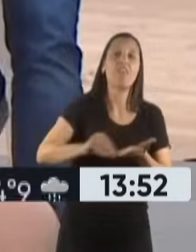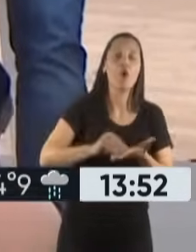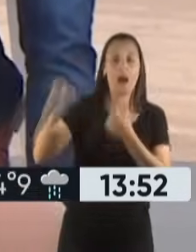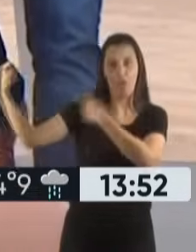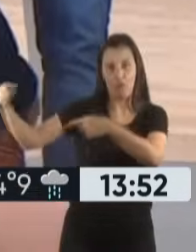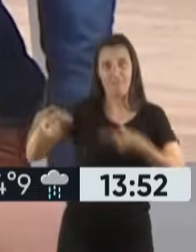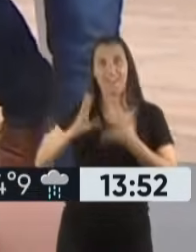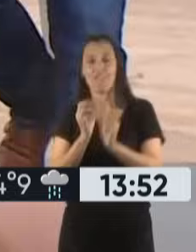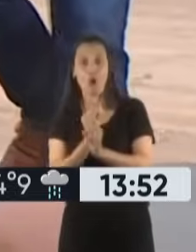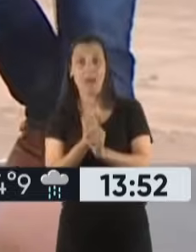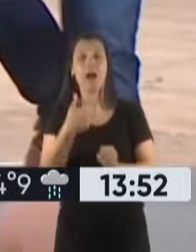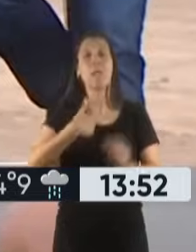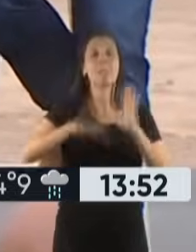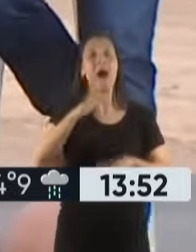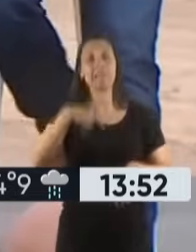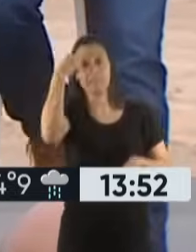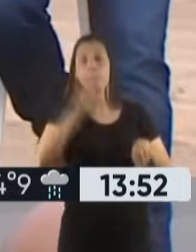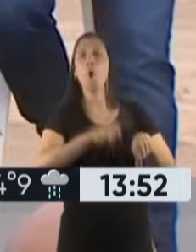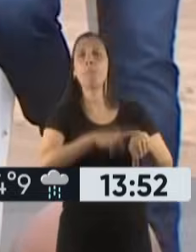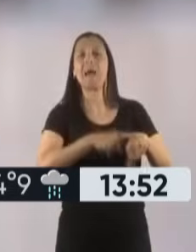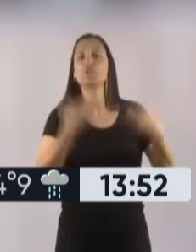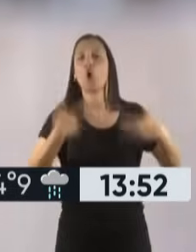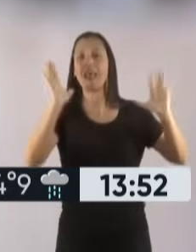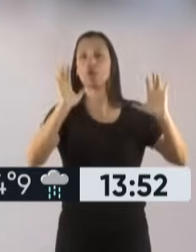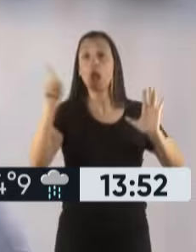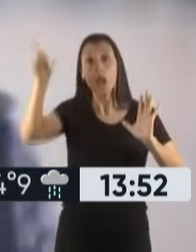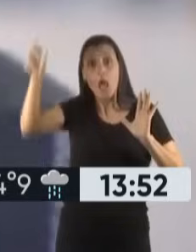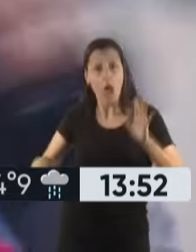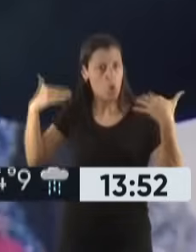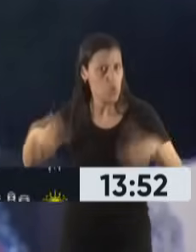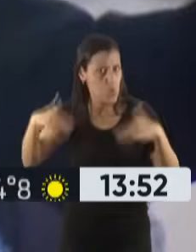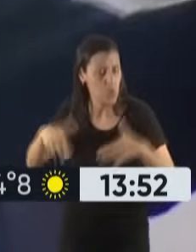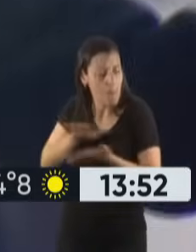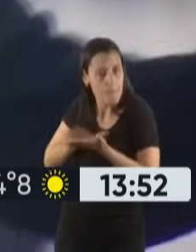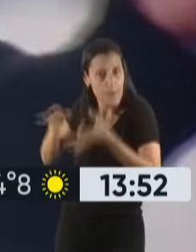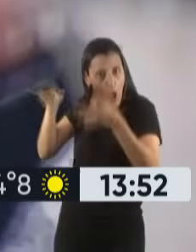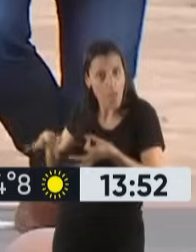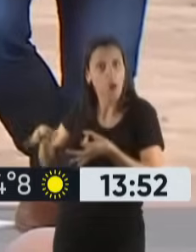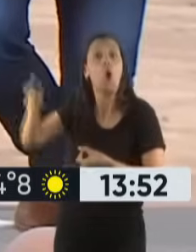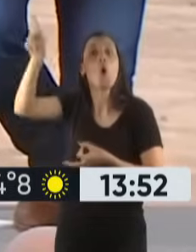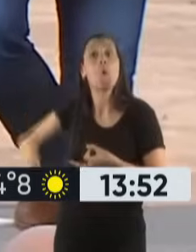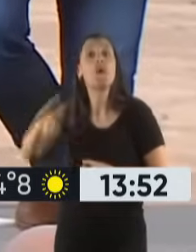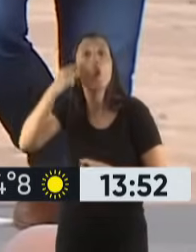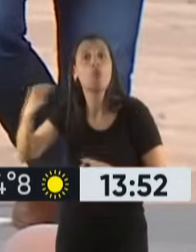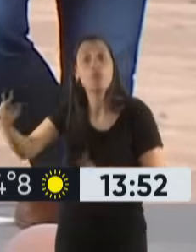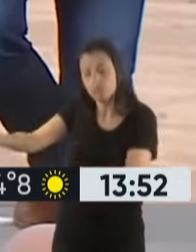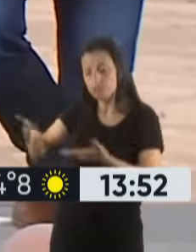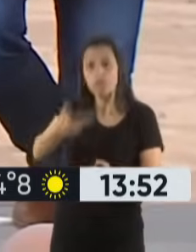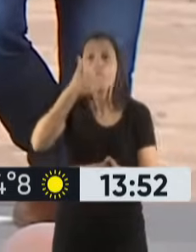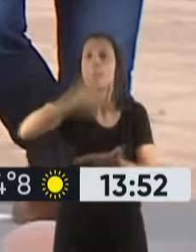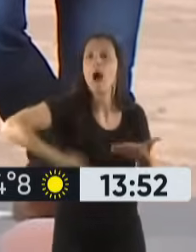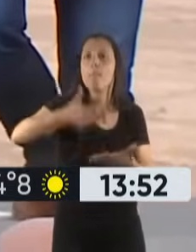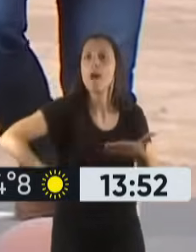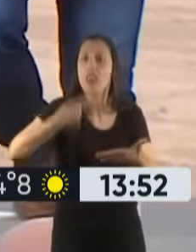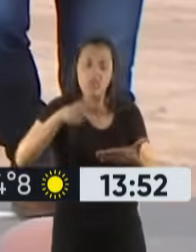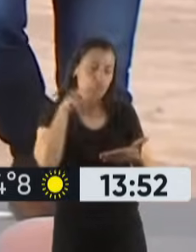y tendemos a improvisar, ¿eh? La realidad es que vino con enormes hojas y me dijo, tengo un plan acá